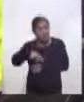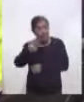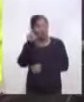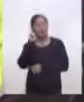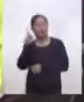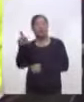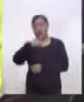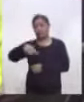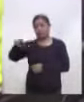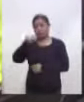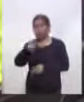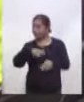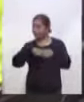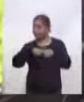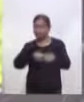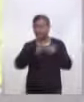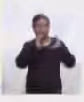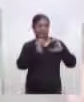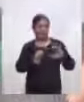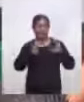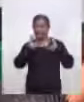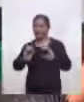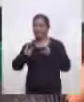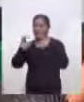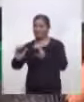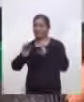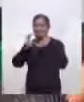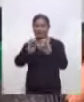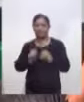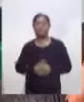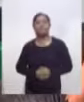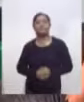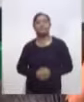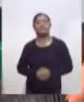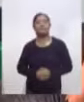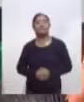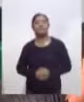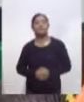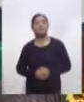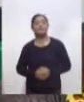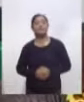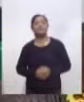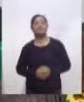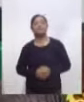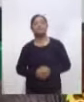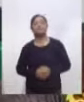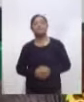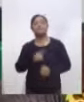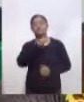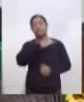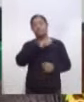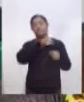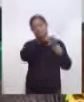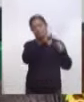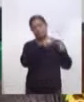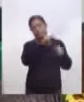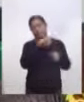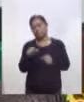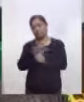autoridades mantienen acciones de prevención. En este caso tenemos la vigilancia epidemiológica en el